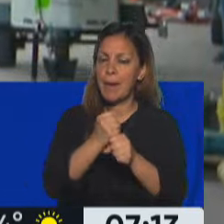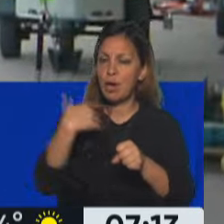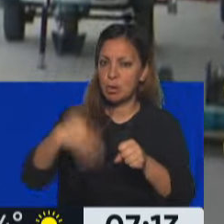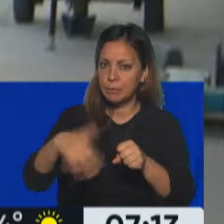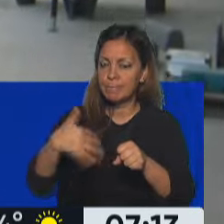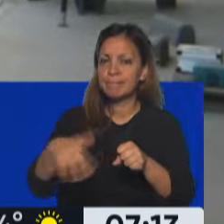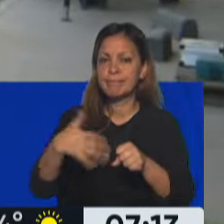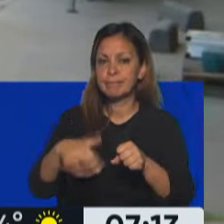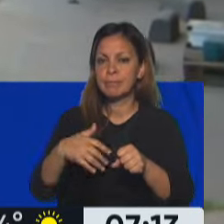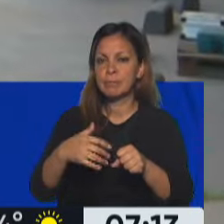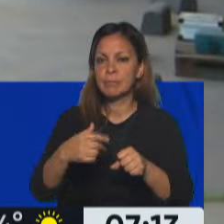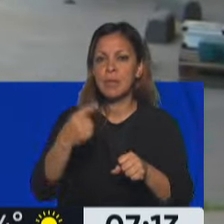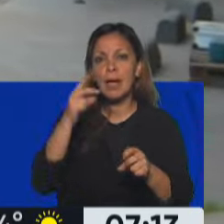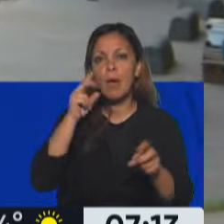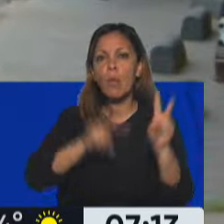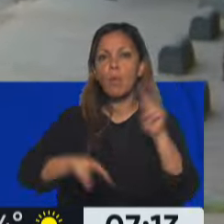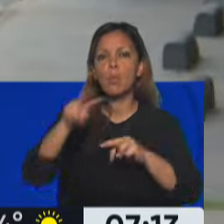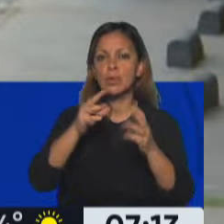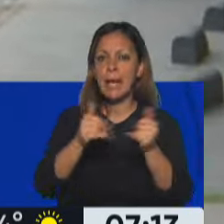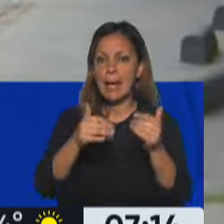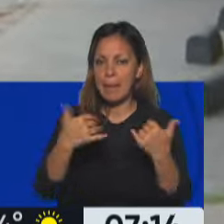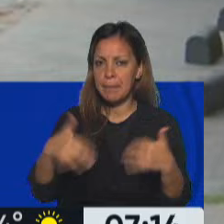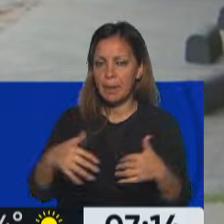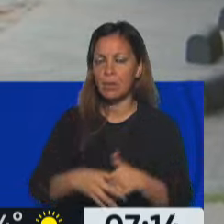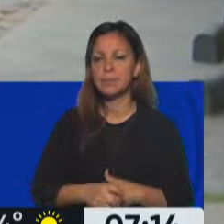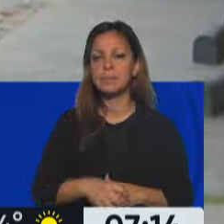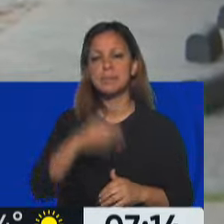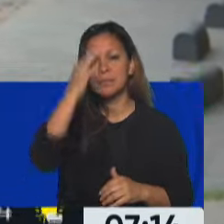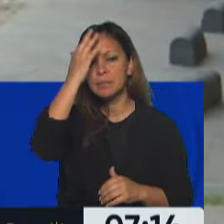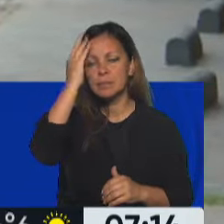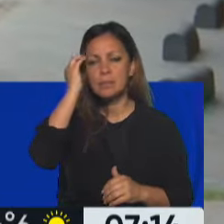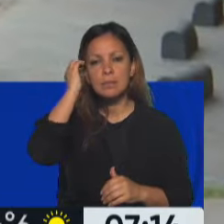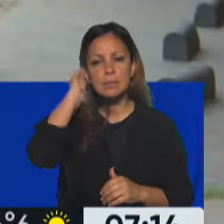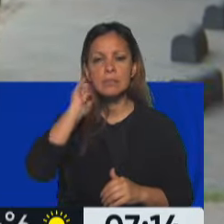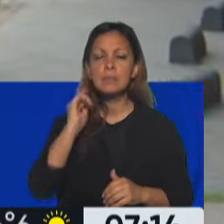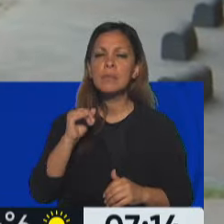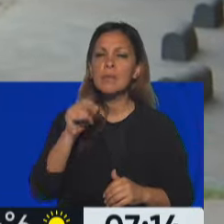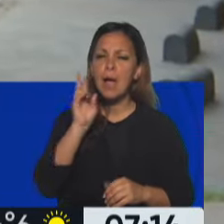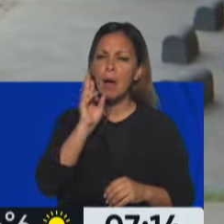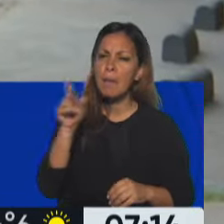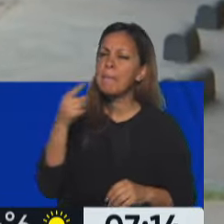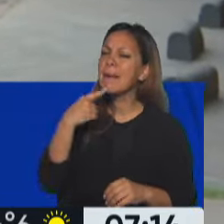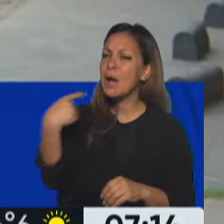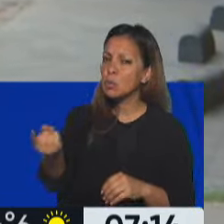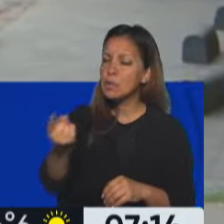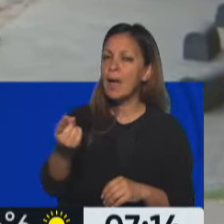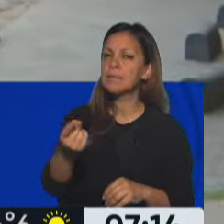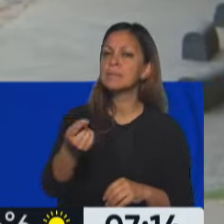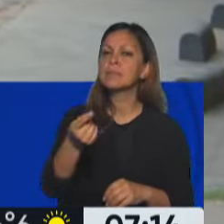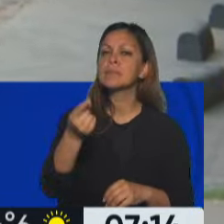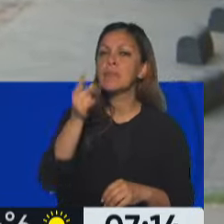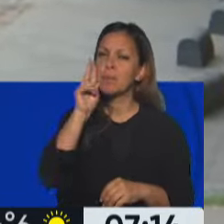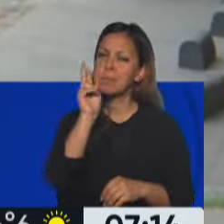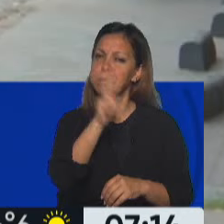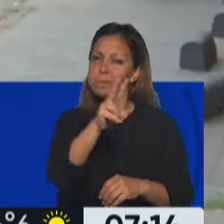trabajo que pretende ser muy rápido. Sí, Ale. Sí, a ver, estamos viendo, porque la cámara está mostrando justamente la pluma,